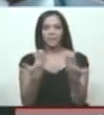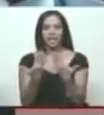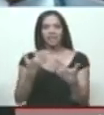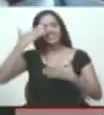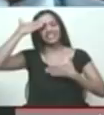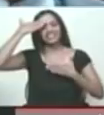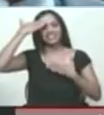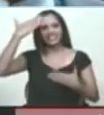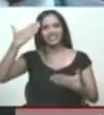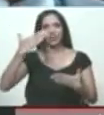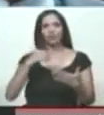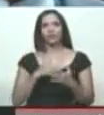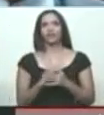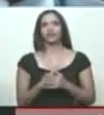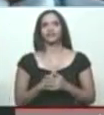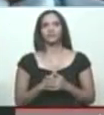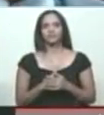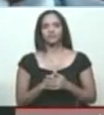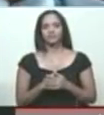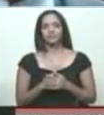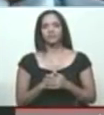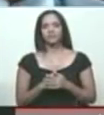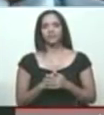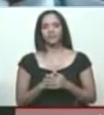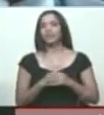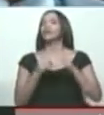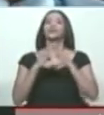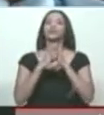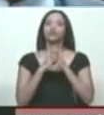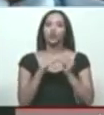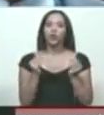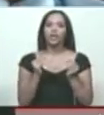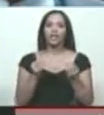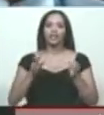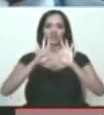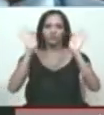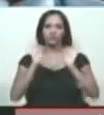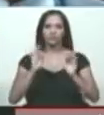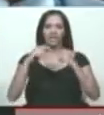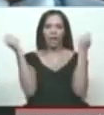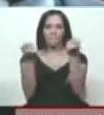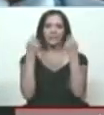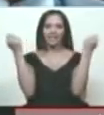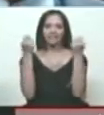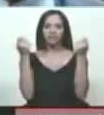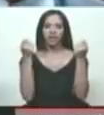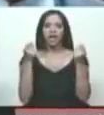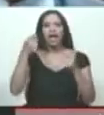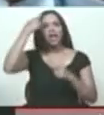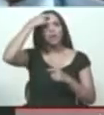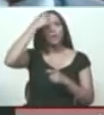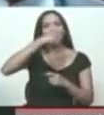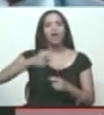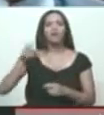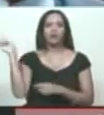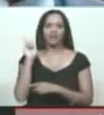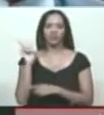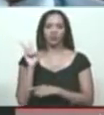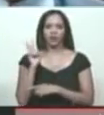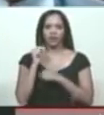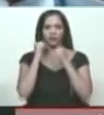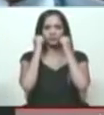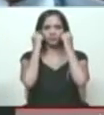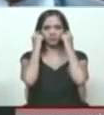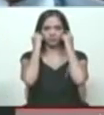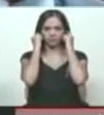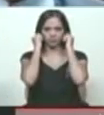saludar a través de todos los medios de prensa al pueblo de Venezuela